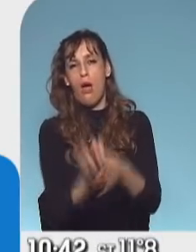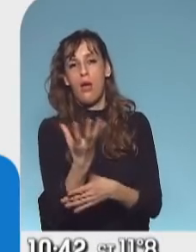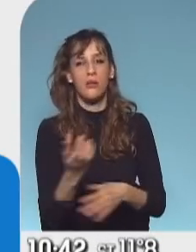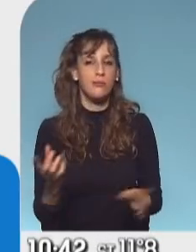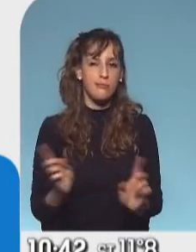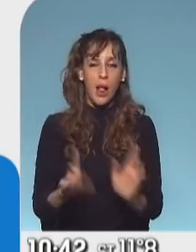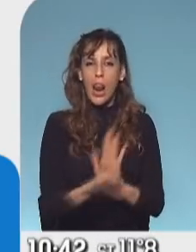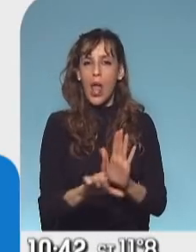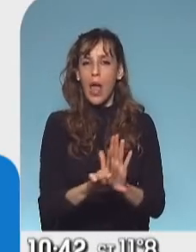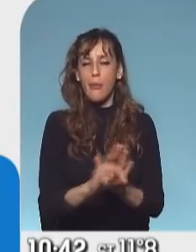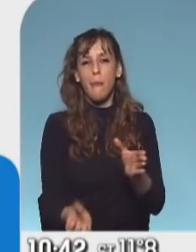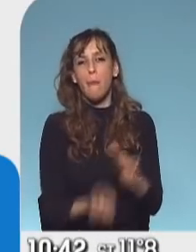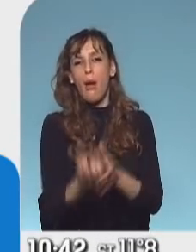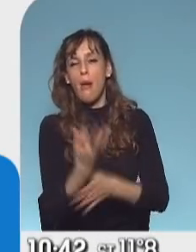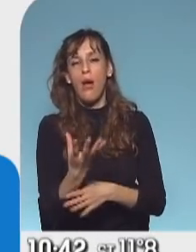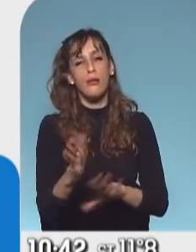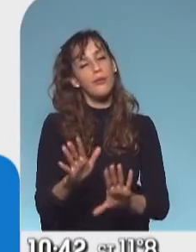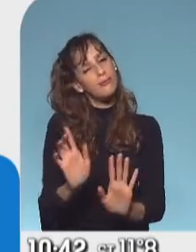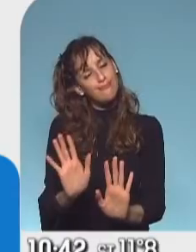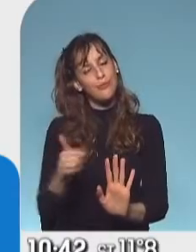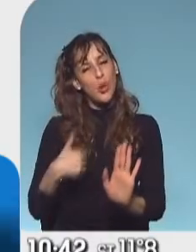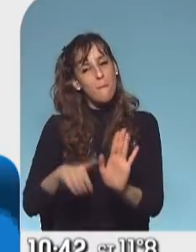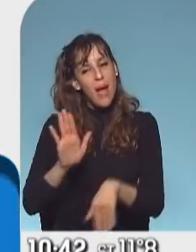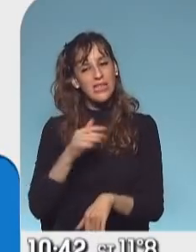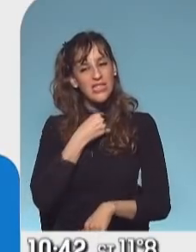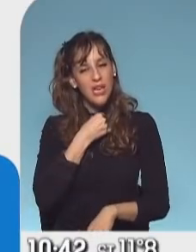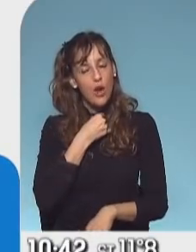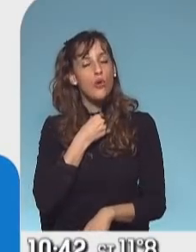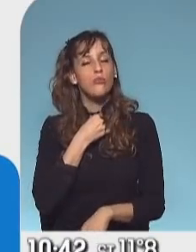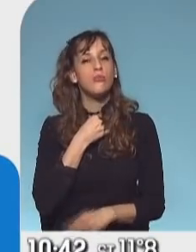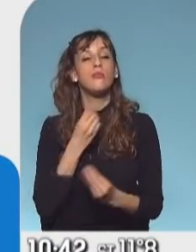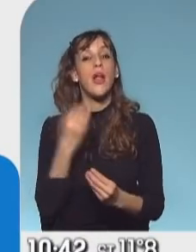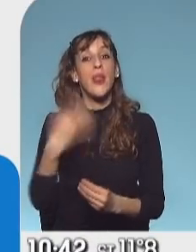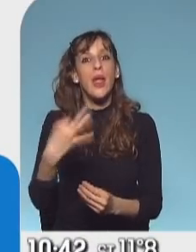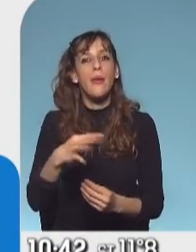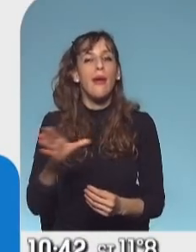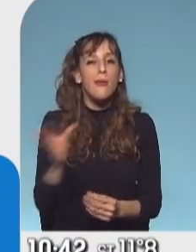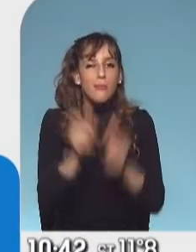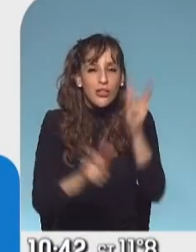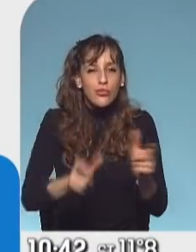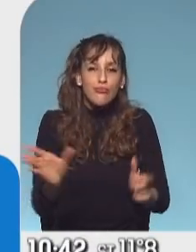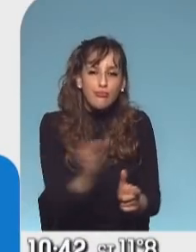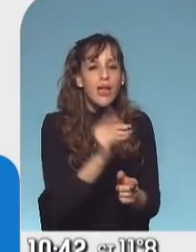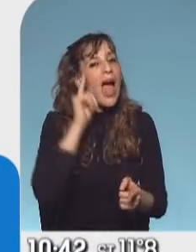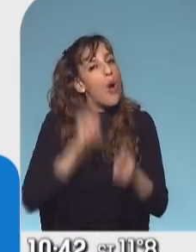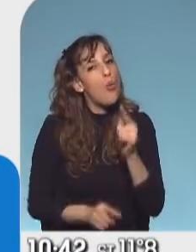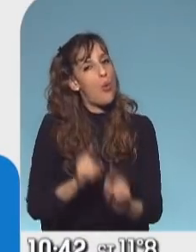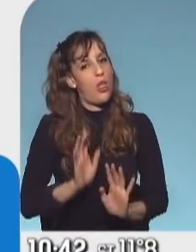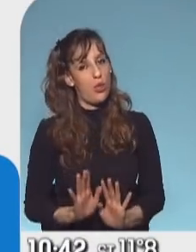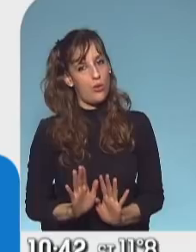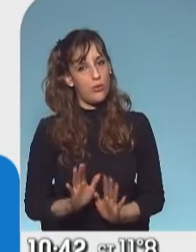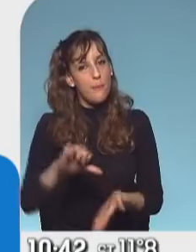promulgar leyes. Pero lo que más quisiera es que haya un acuerdo entre todos nosotros sobre el país en el que queremos